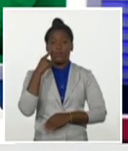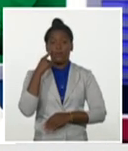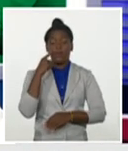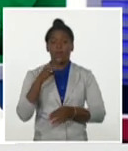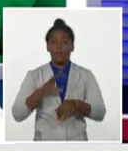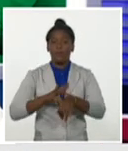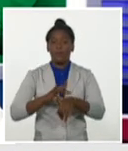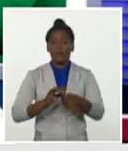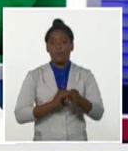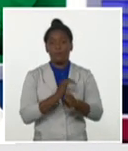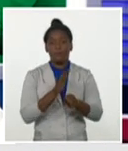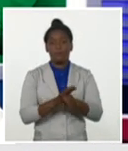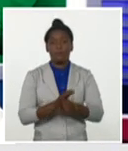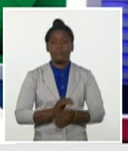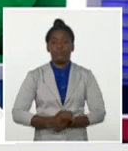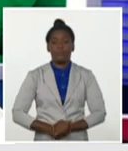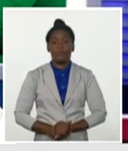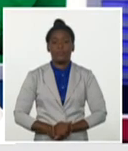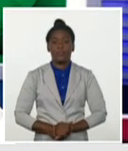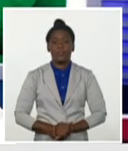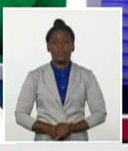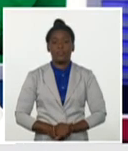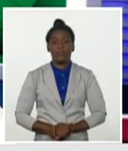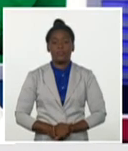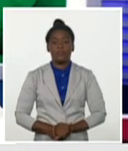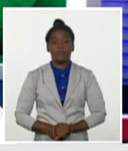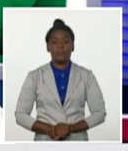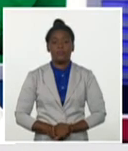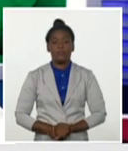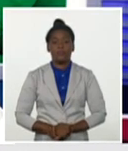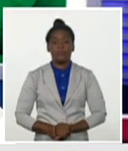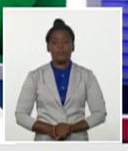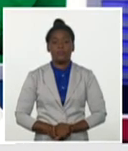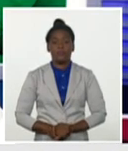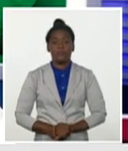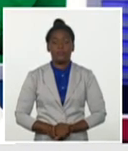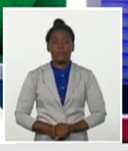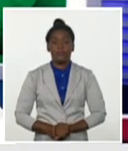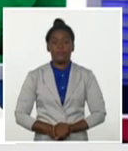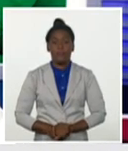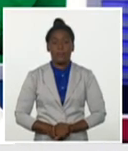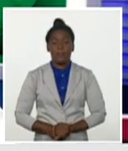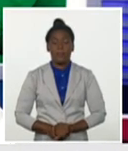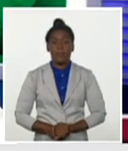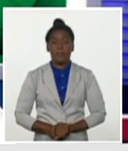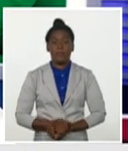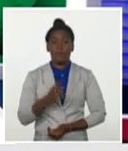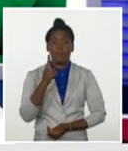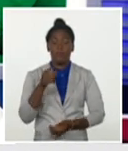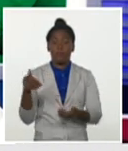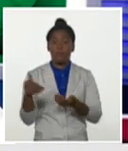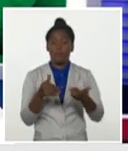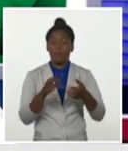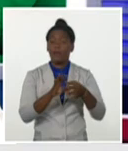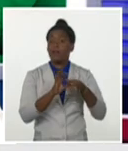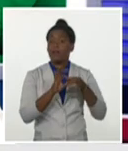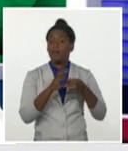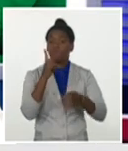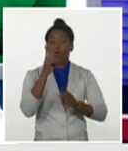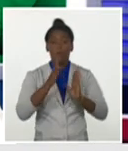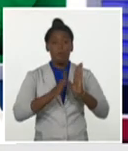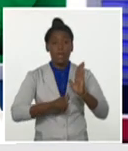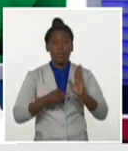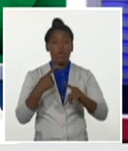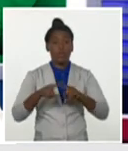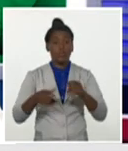mantiene con un estado crítico el lactante de 2 meses y el lactante de 2 meses también